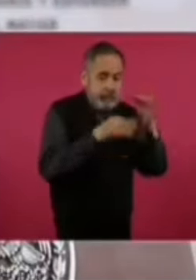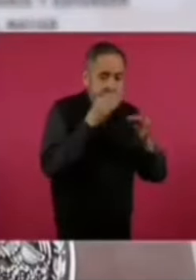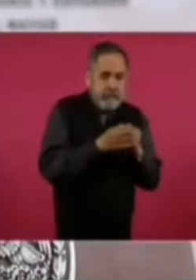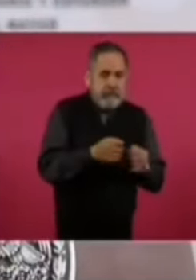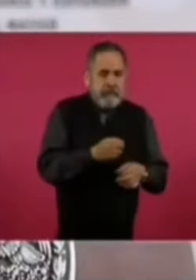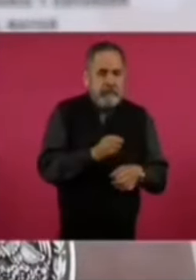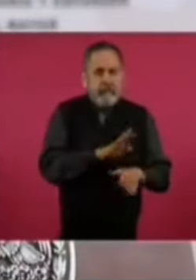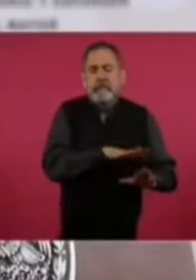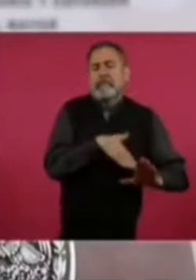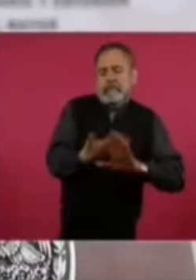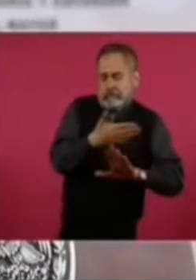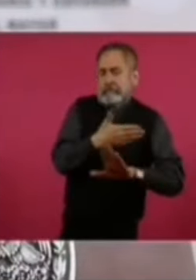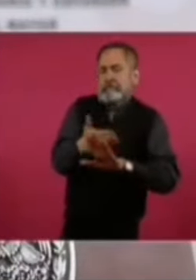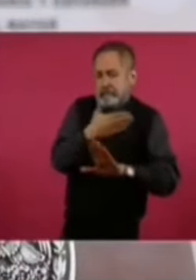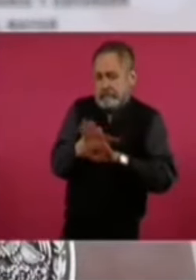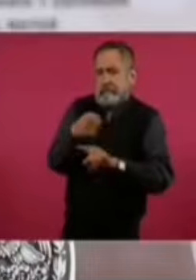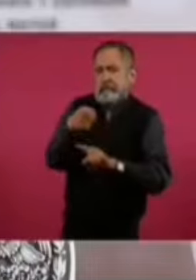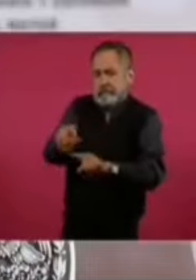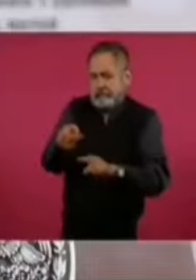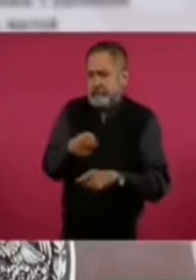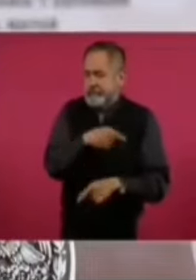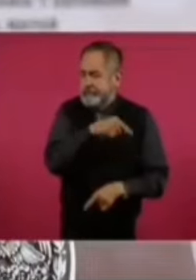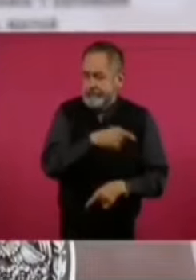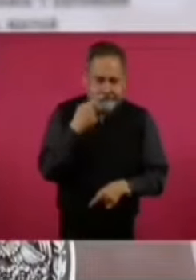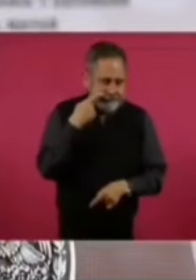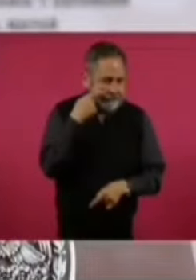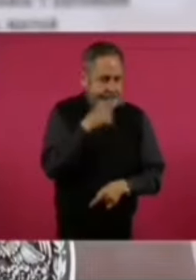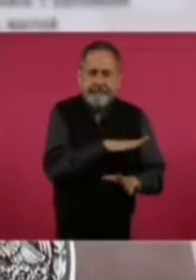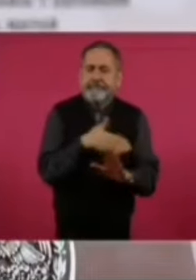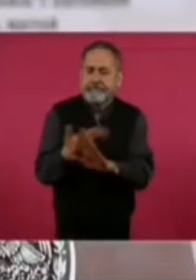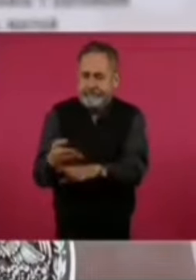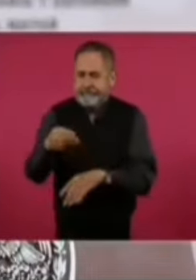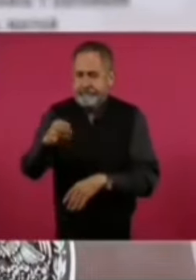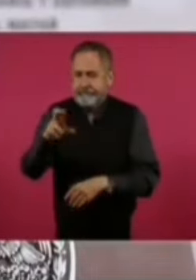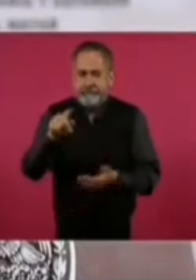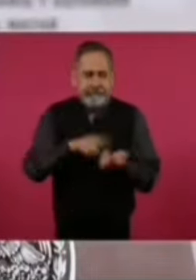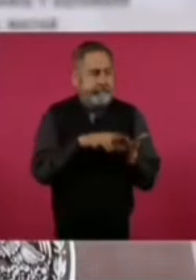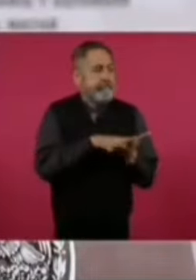cargados en contra de él, la mayoría.